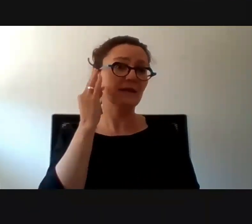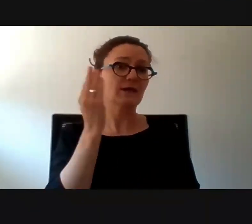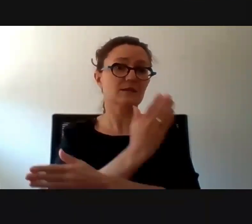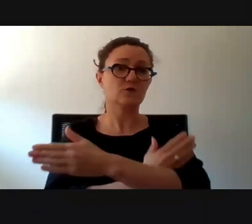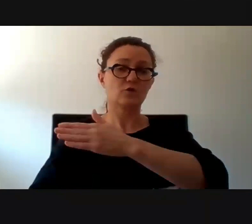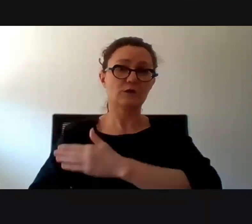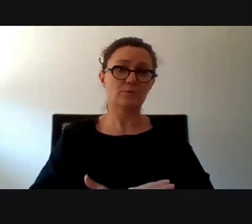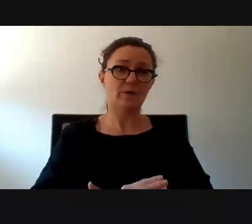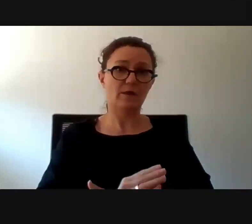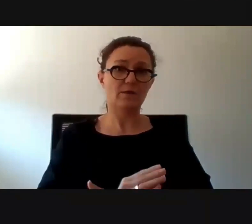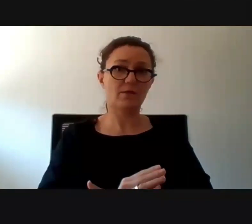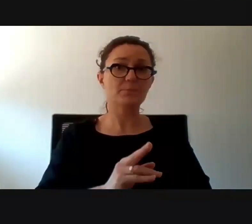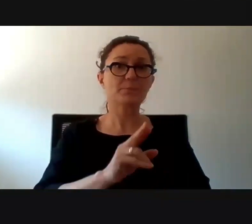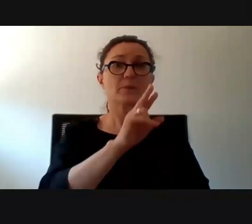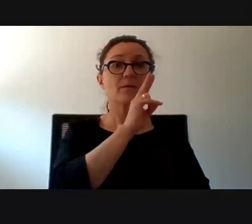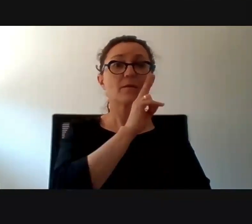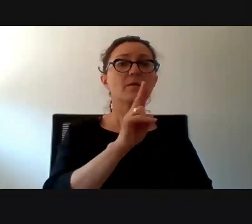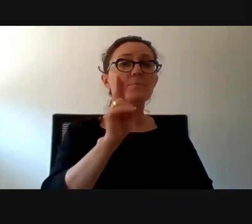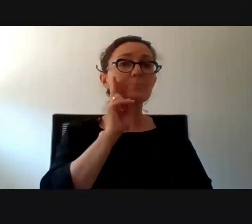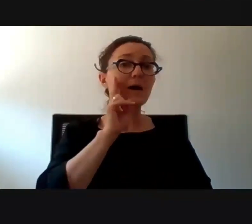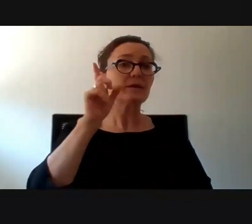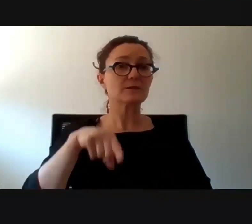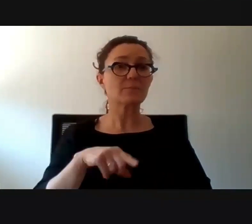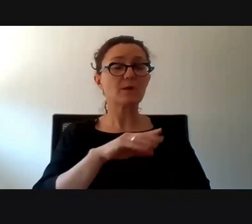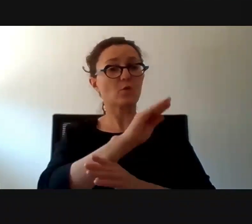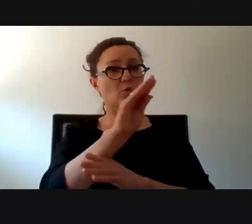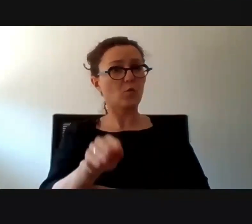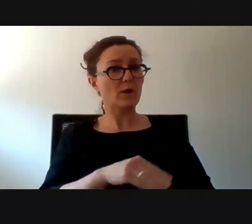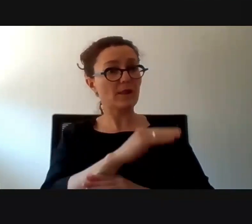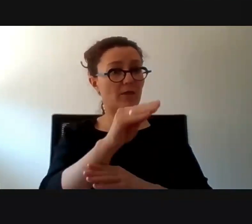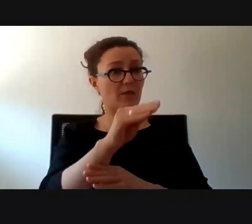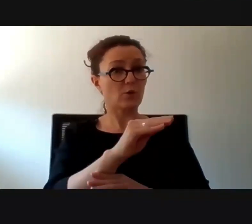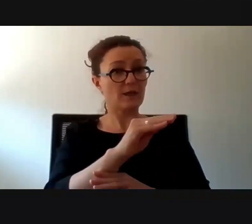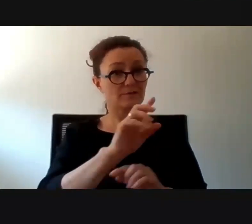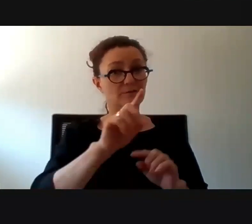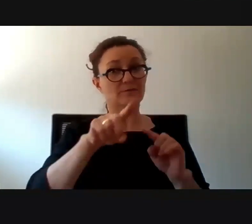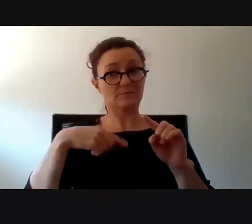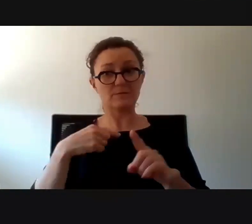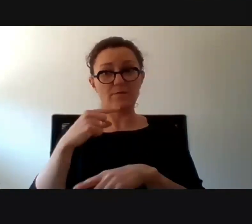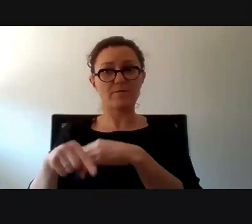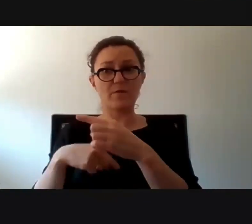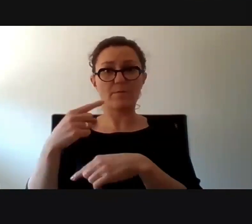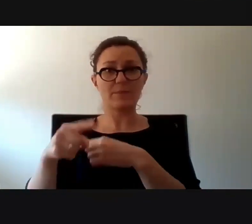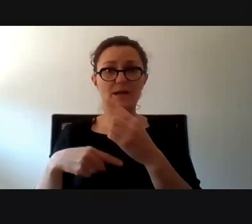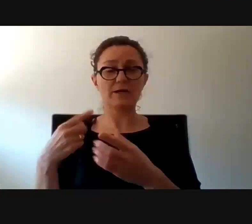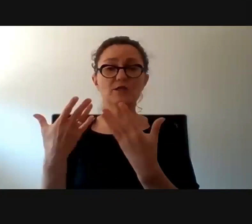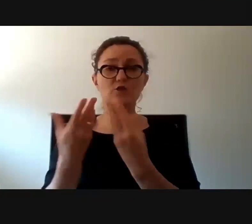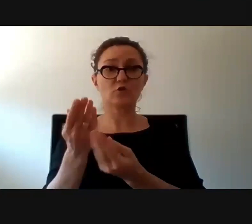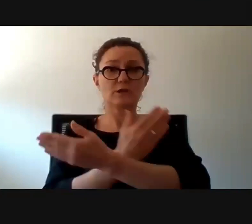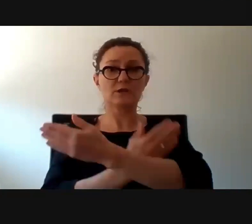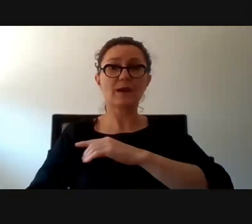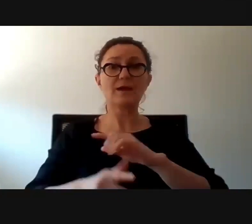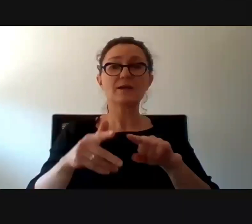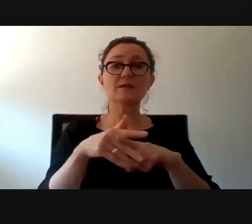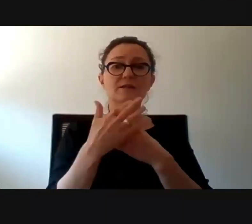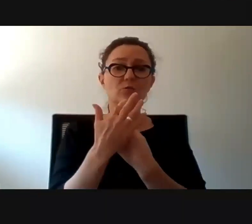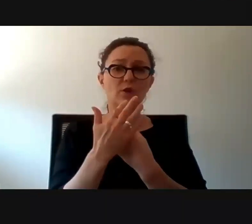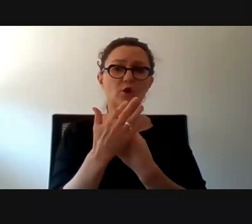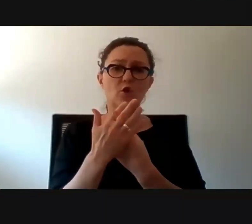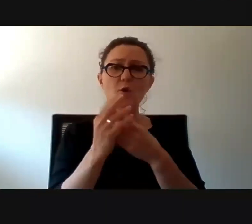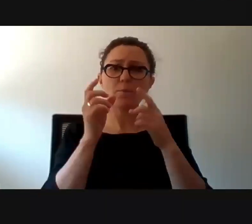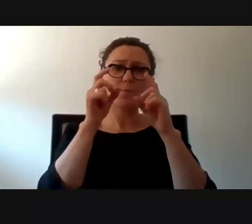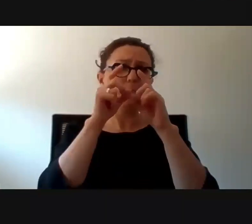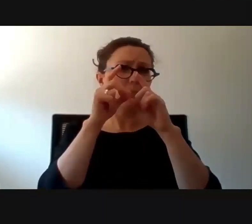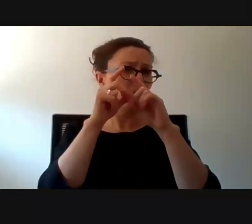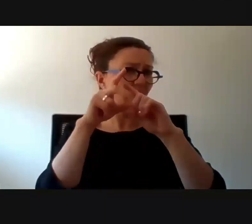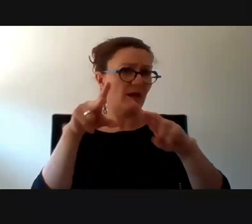las madres y cuidadoras de familiares con discapacidad, la situación todavía se recrudece muchísimo